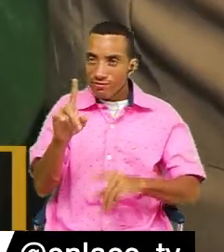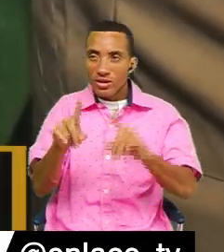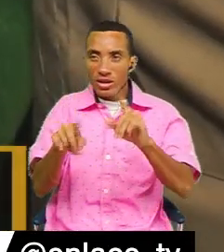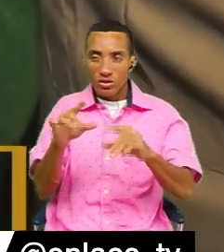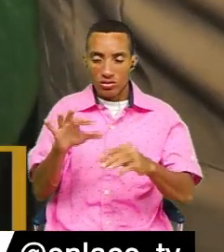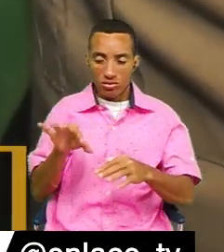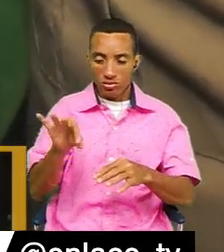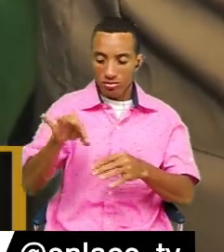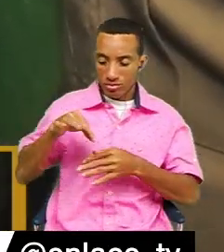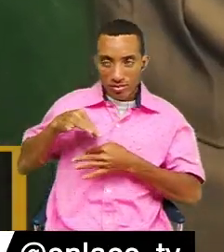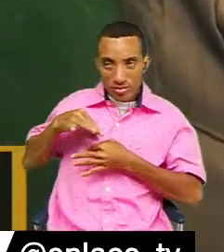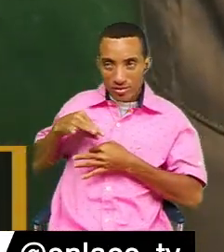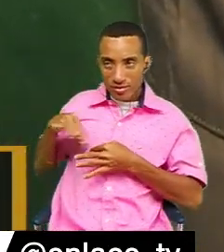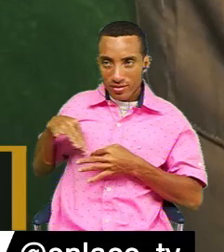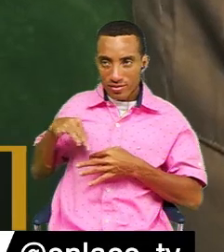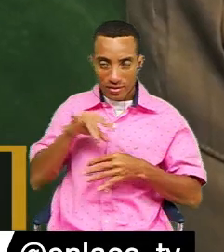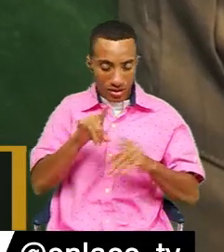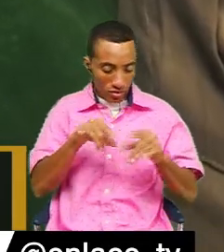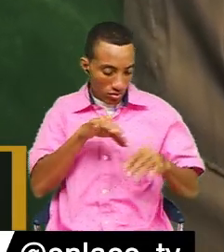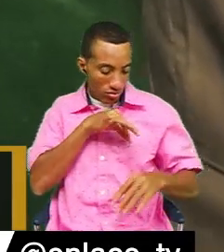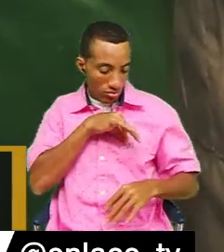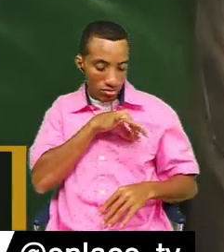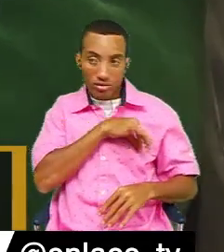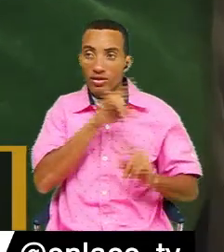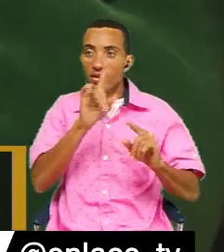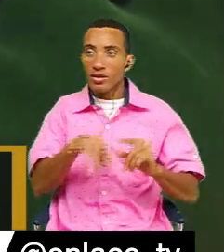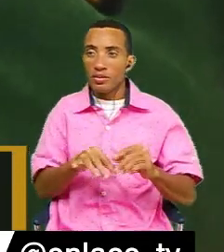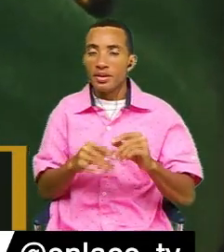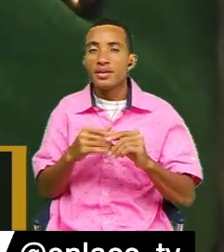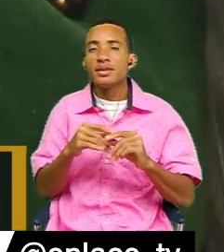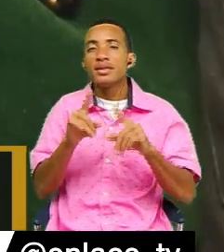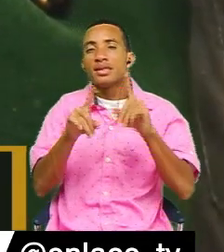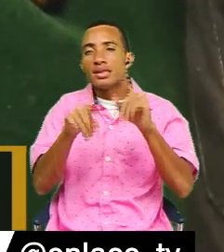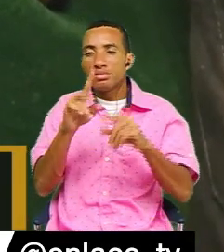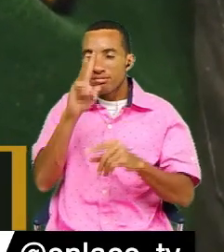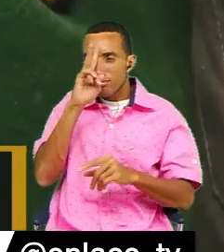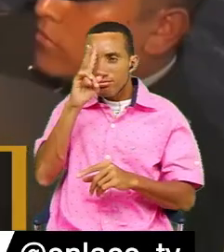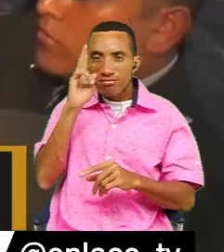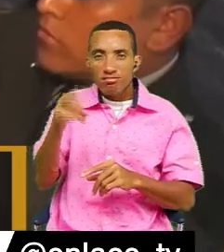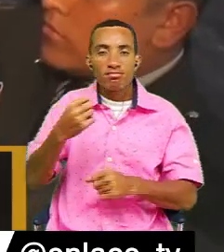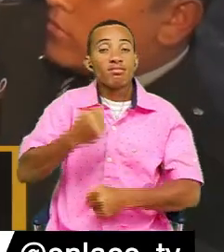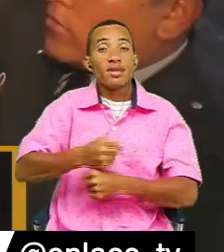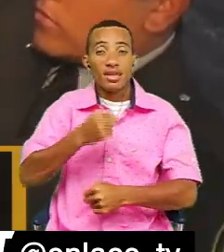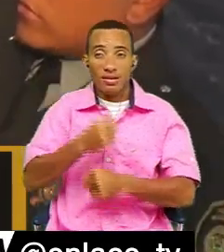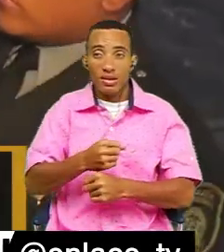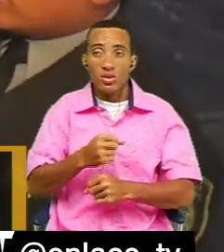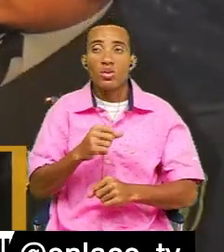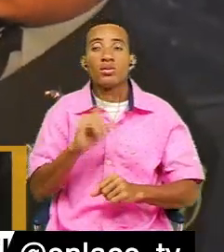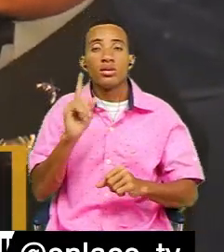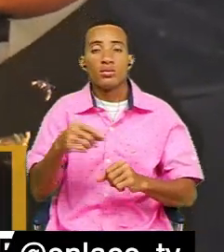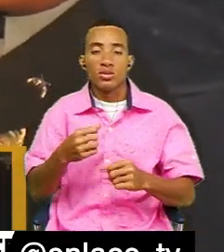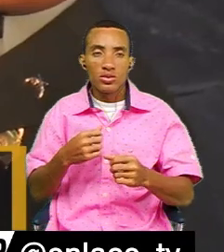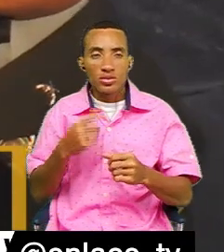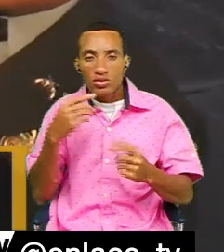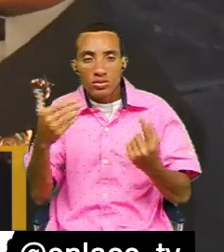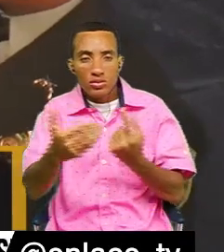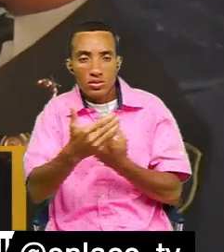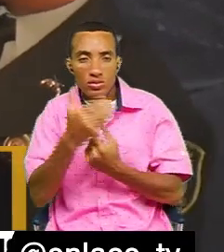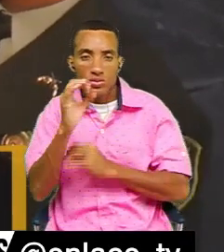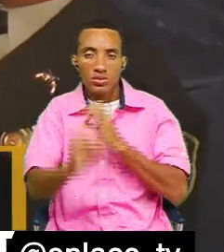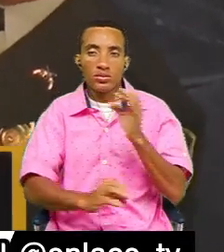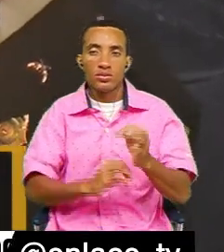los oficiales, suboficiales y algunos patrulleros de esta institución, como el reconocimiento al trabajo que han desempeñado en pro de la seguridad ciudadana en esta